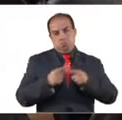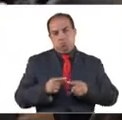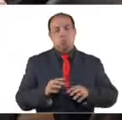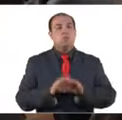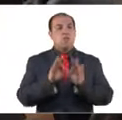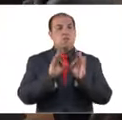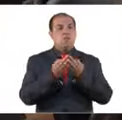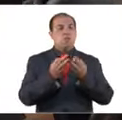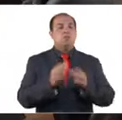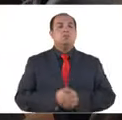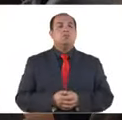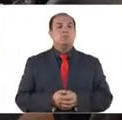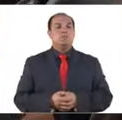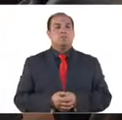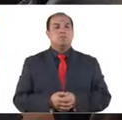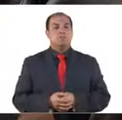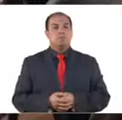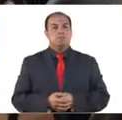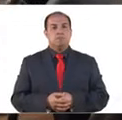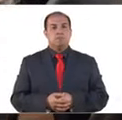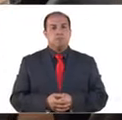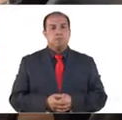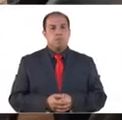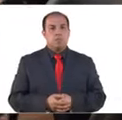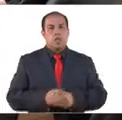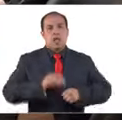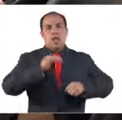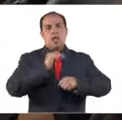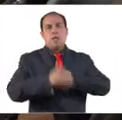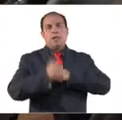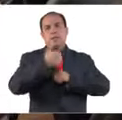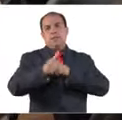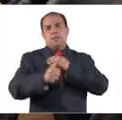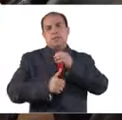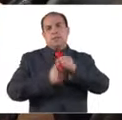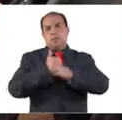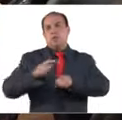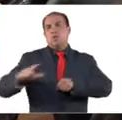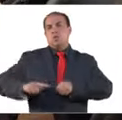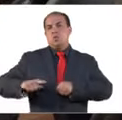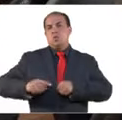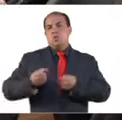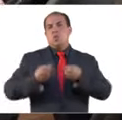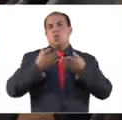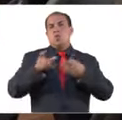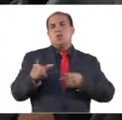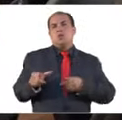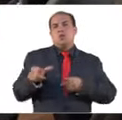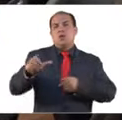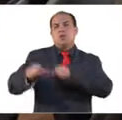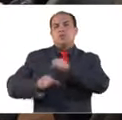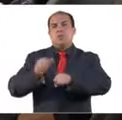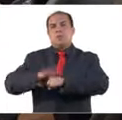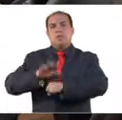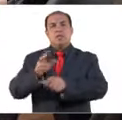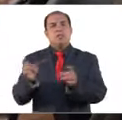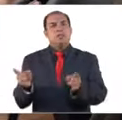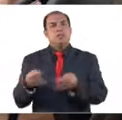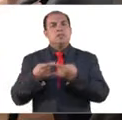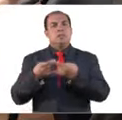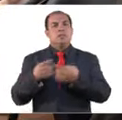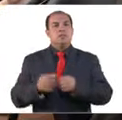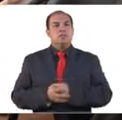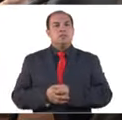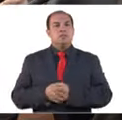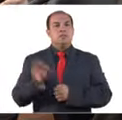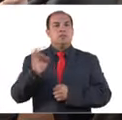¿cómo piensa cerrar precisamente, bueno, ya el sexenio, con cuántas más ciclovías podría cerrar, incluso, no sé si ver,